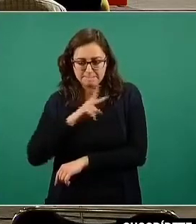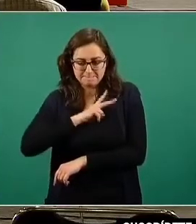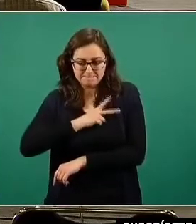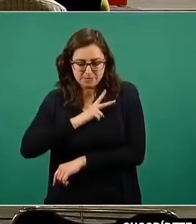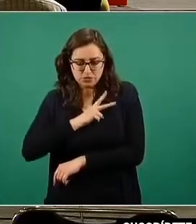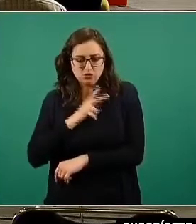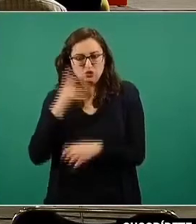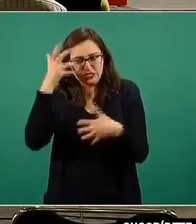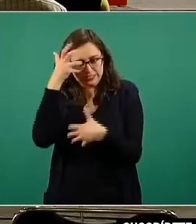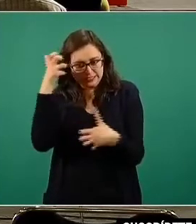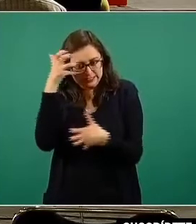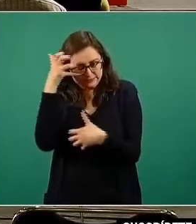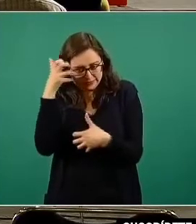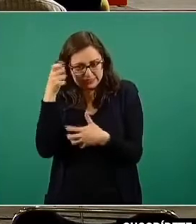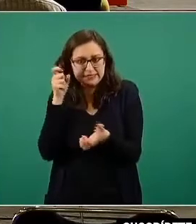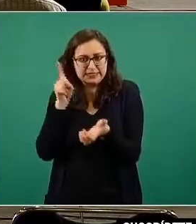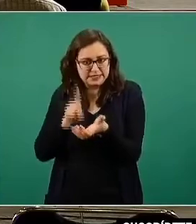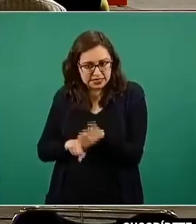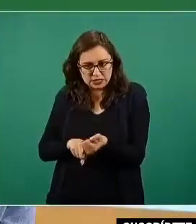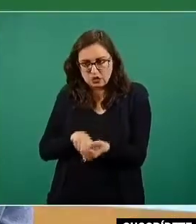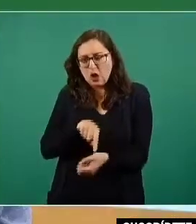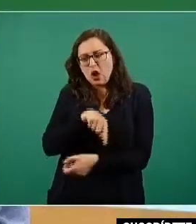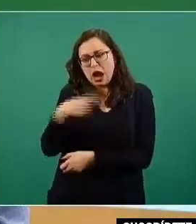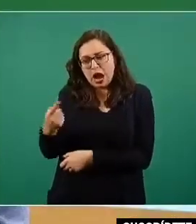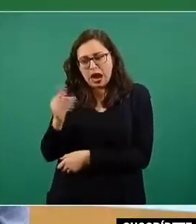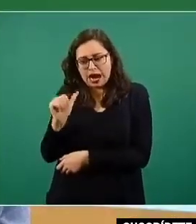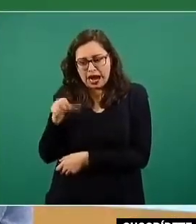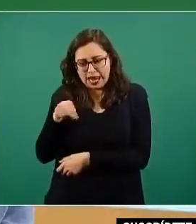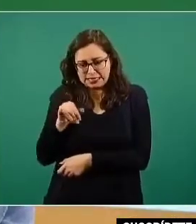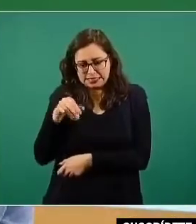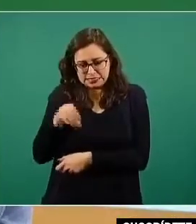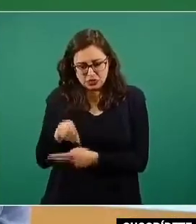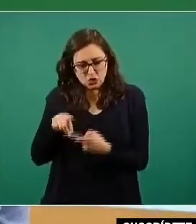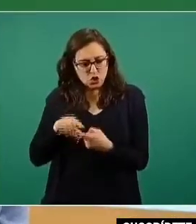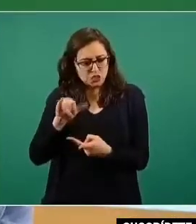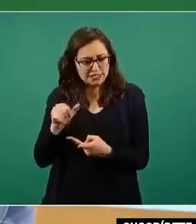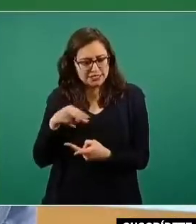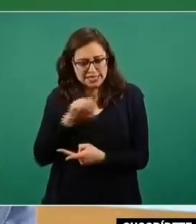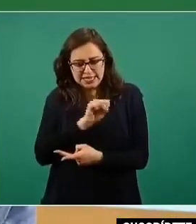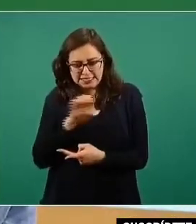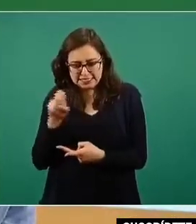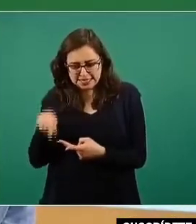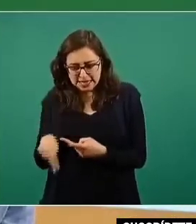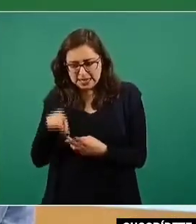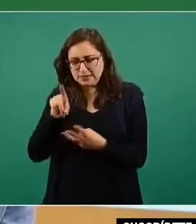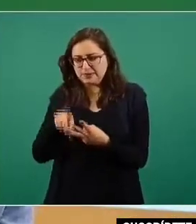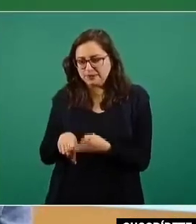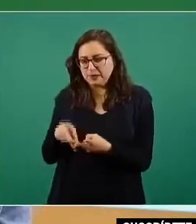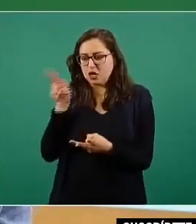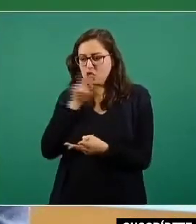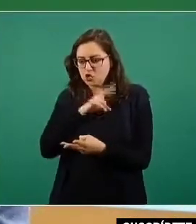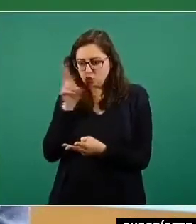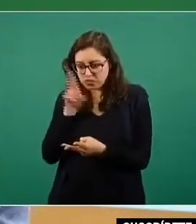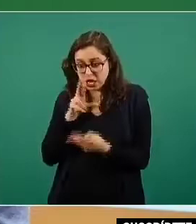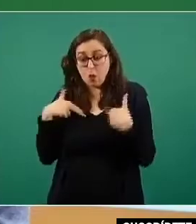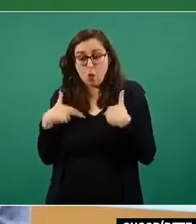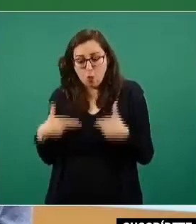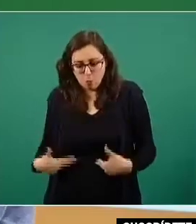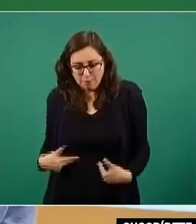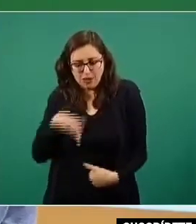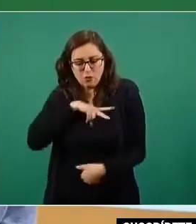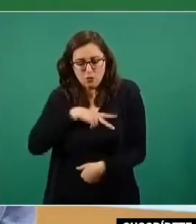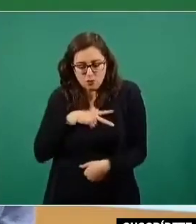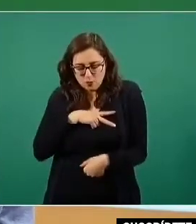humanos, la de CanSino, la de Janssen, la Sputnik V, utilizan adenovirus humanos,